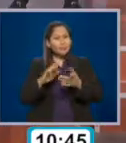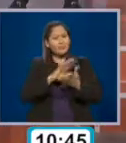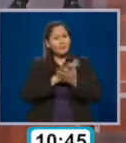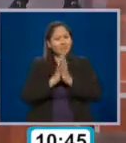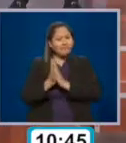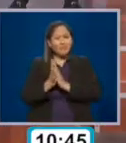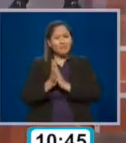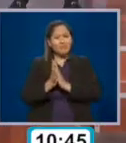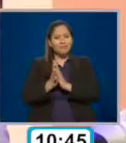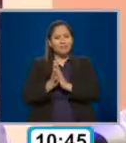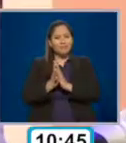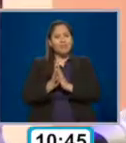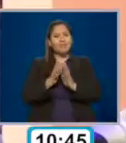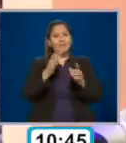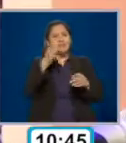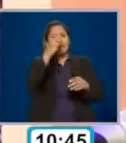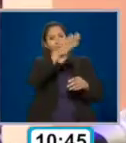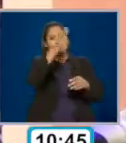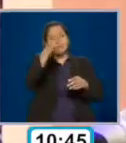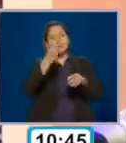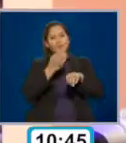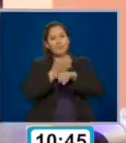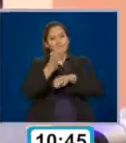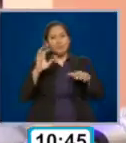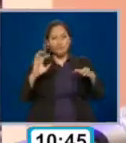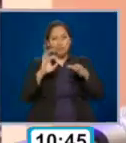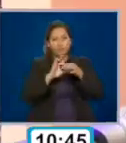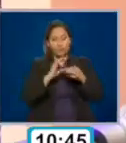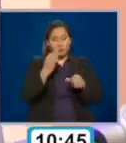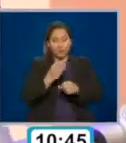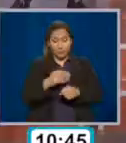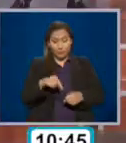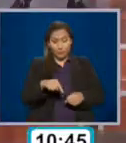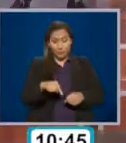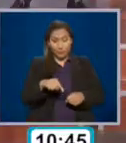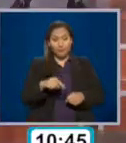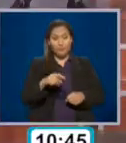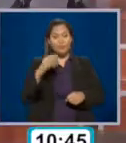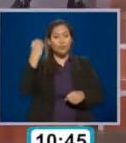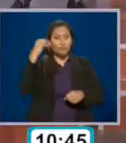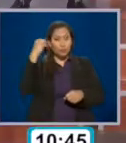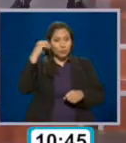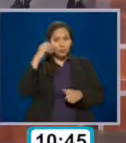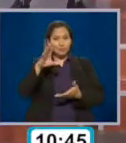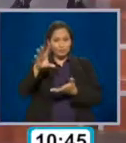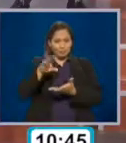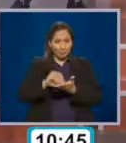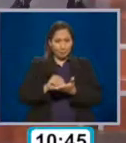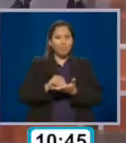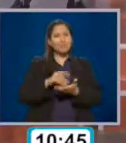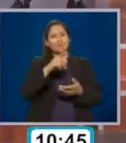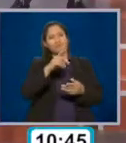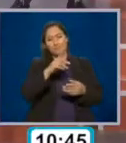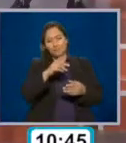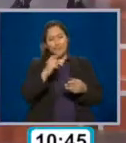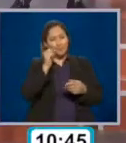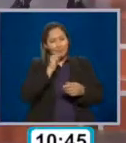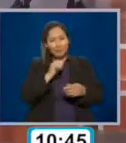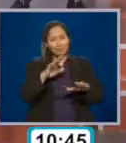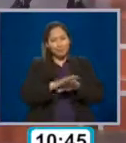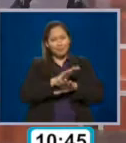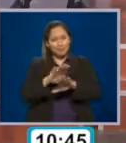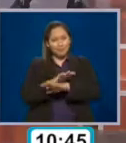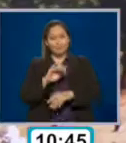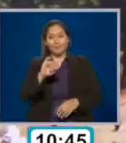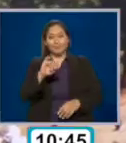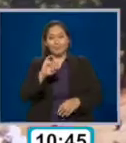representativo a diferentes estados de la República Mexicana. Ahorita están representando a Oaxaca, ¿no? Exactamente. Es importante eso. Sí,